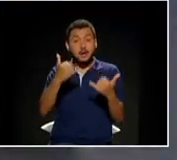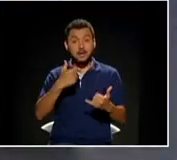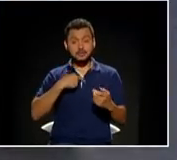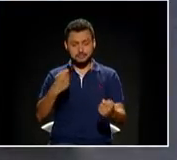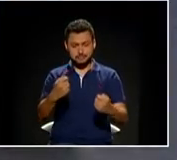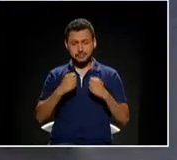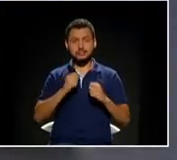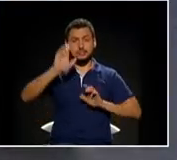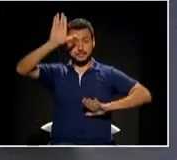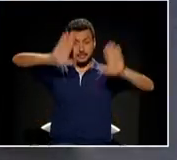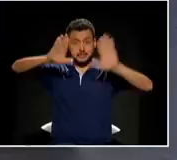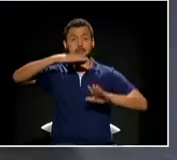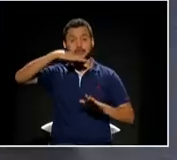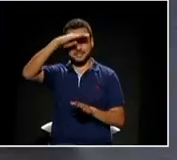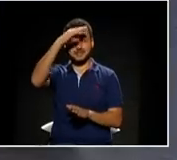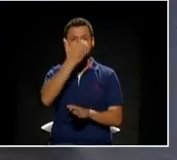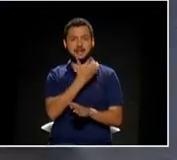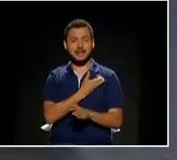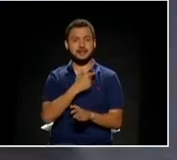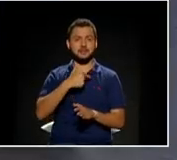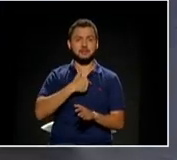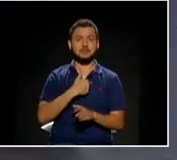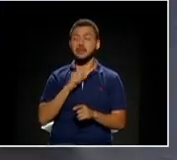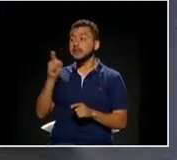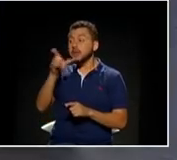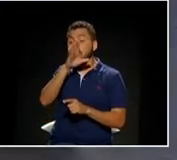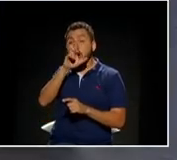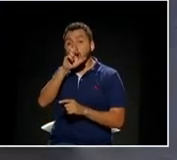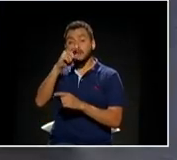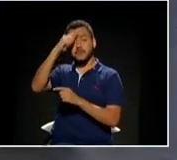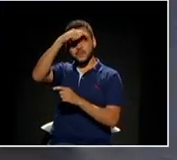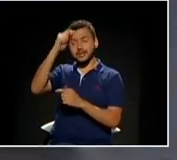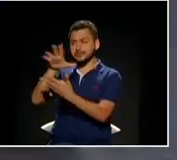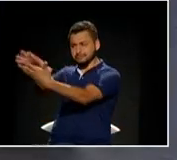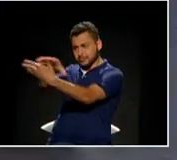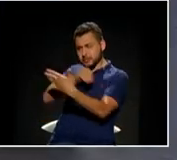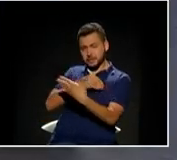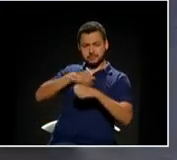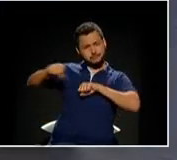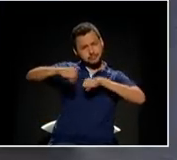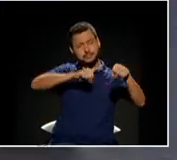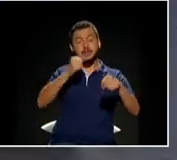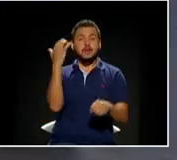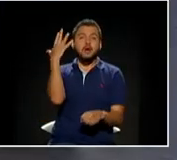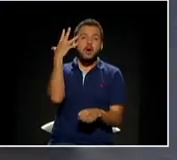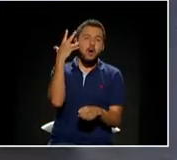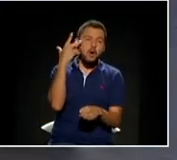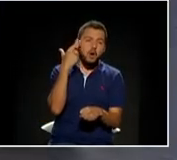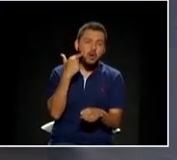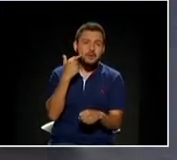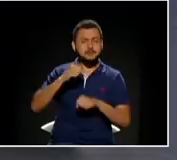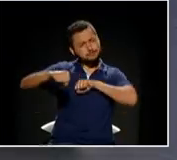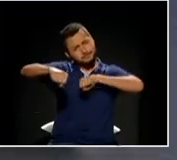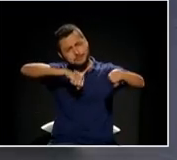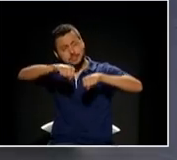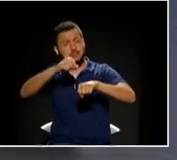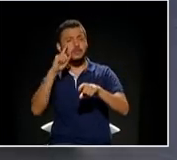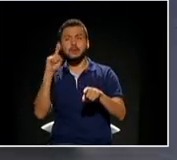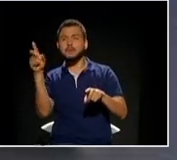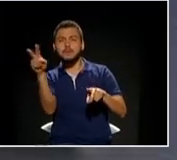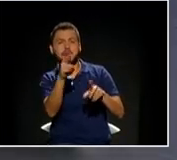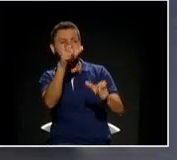federico además porque todos los días que recorren las calles en los barrios definitivamente hay tantas necesidades